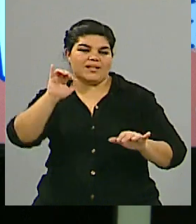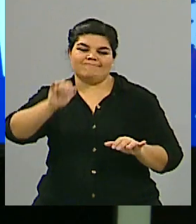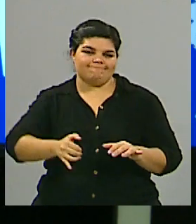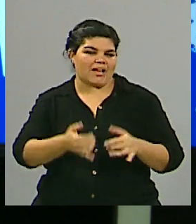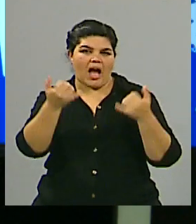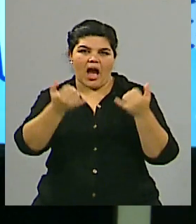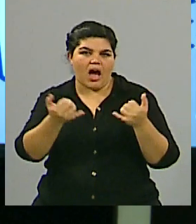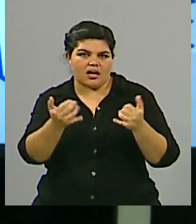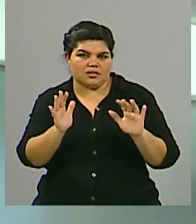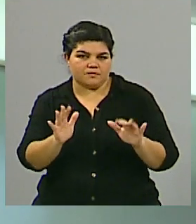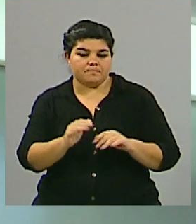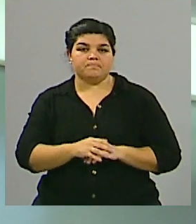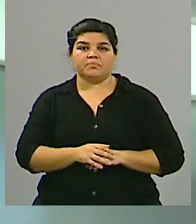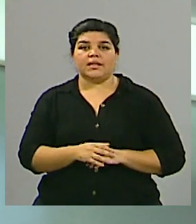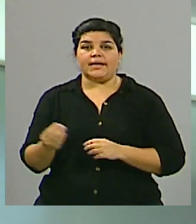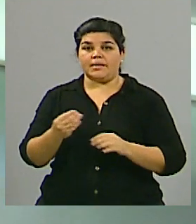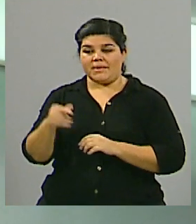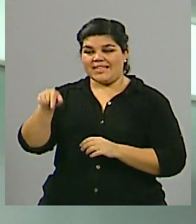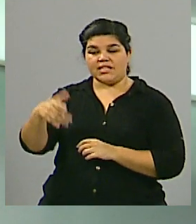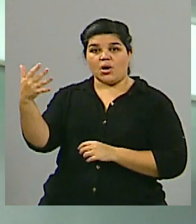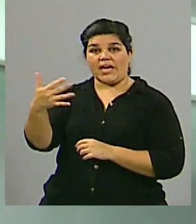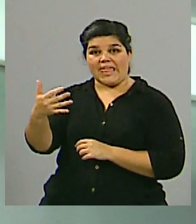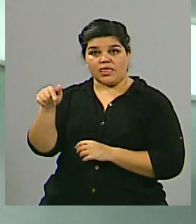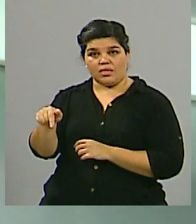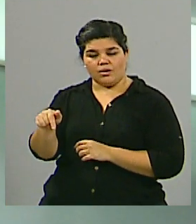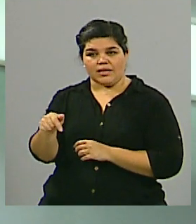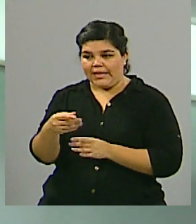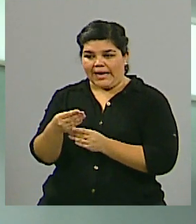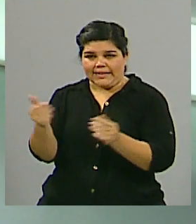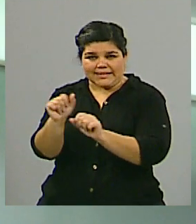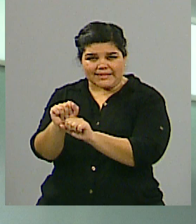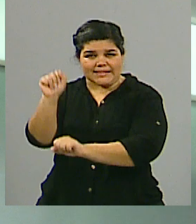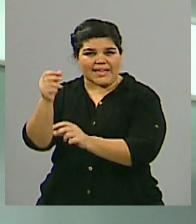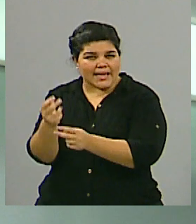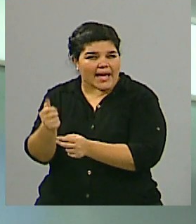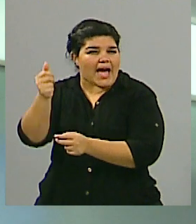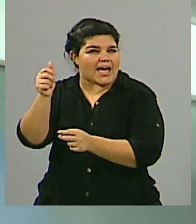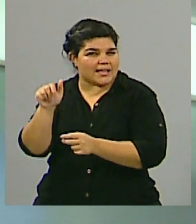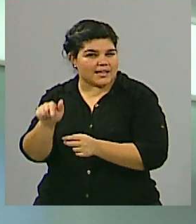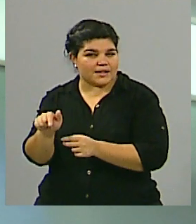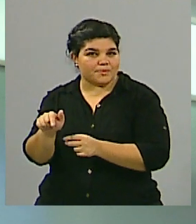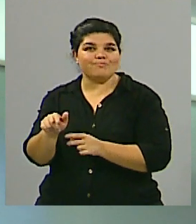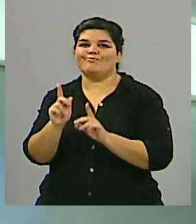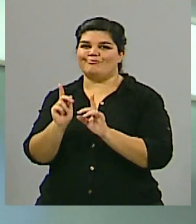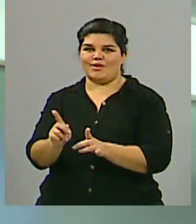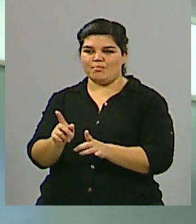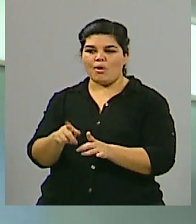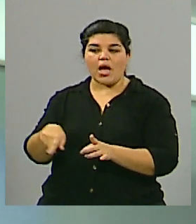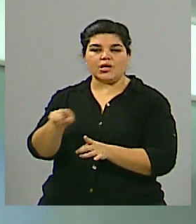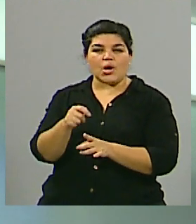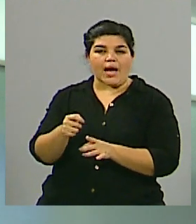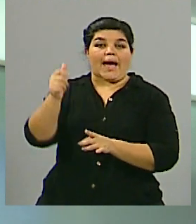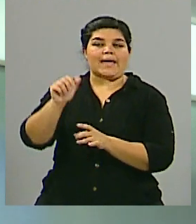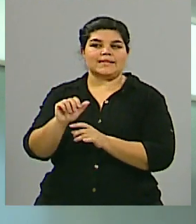que ya está culminando su escolaridad o está cerrando su trayectoria escolar es un estudiante que, bueno, se va haciendo casi